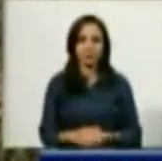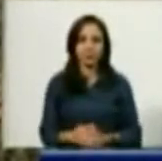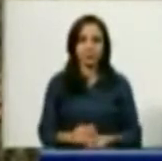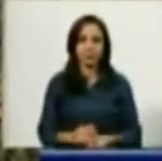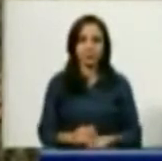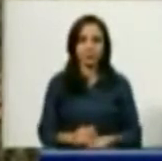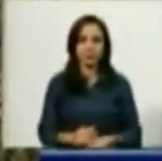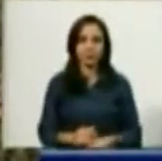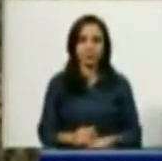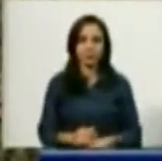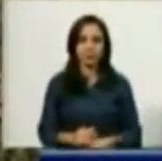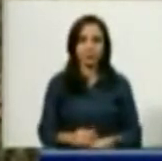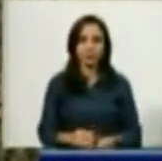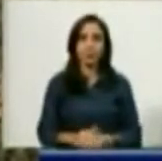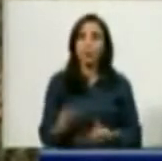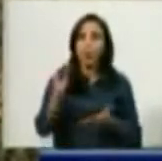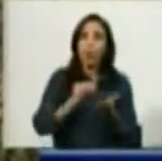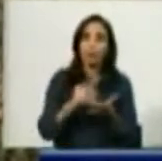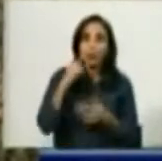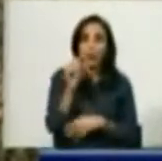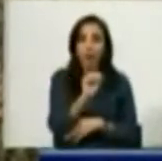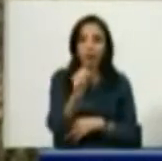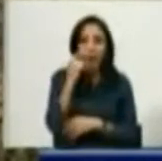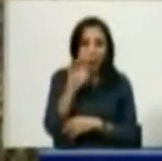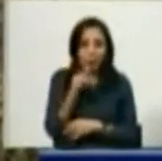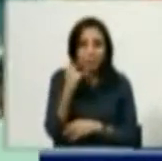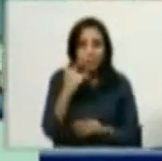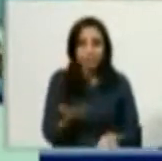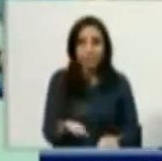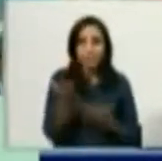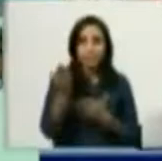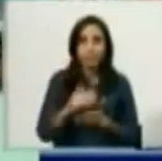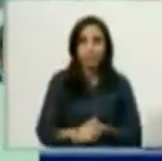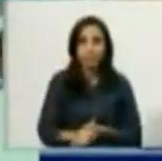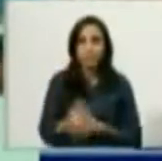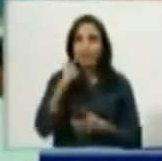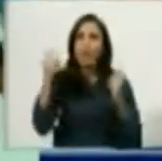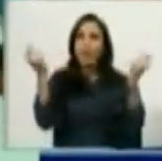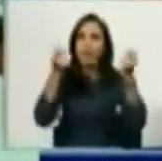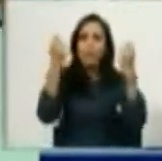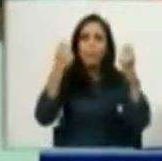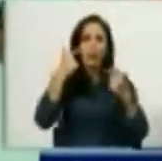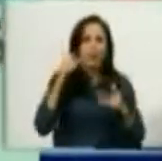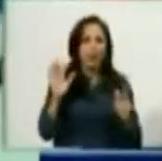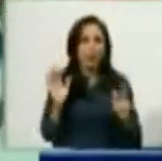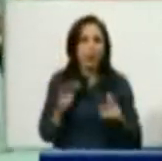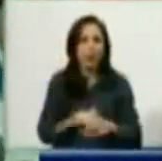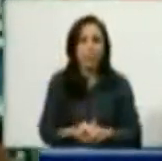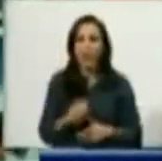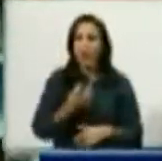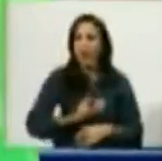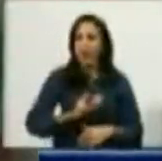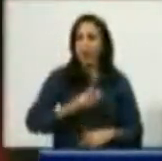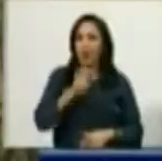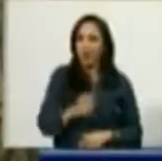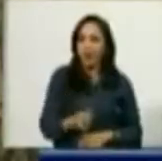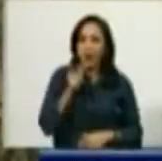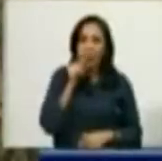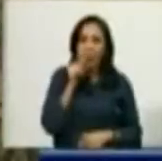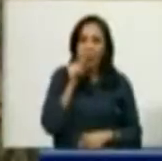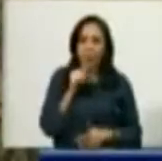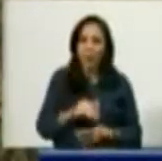Aquí está también otra vez en la camioneta que esto fuera Creo que fue la campaña Freddy para la alcaldía de